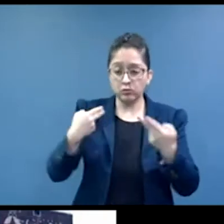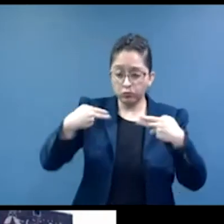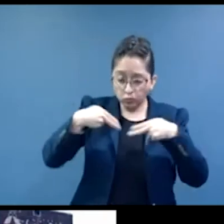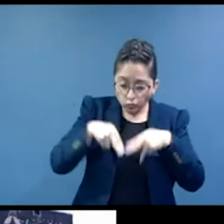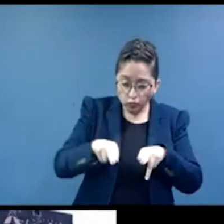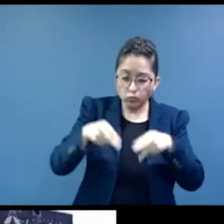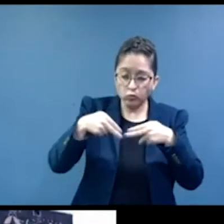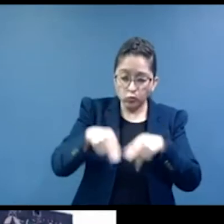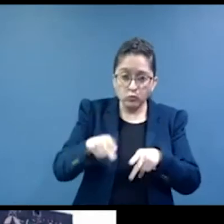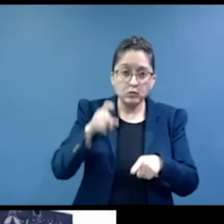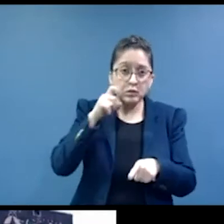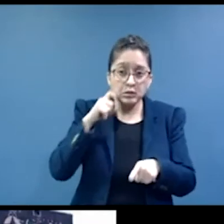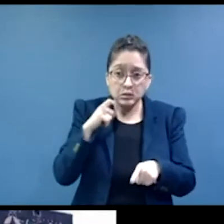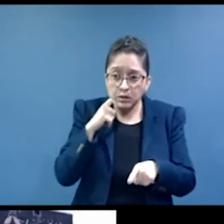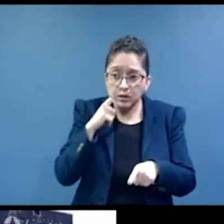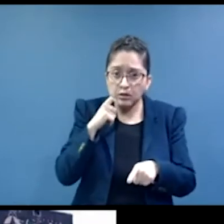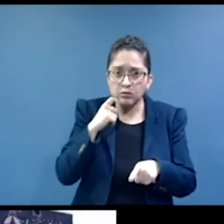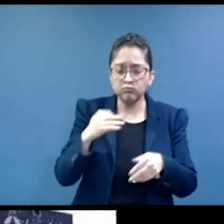regular,